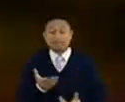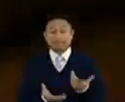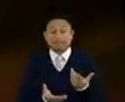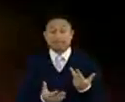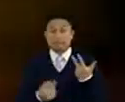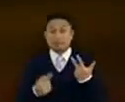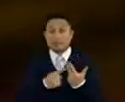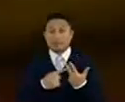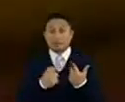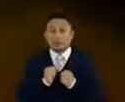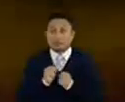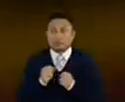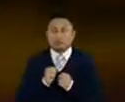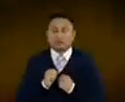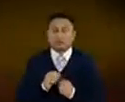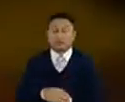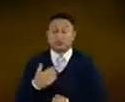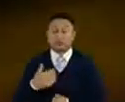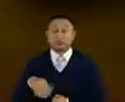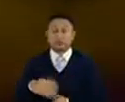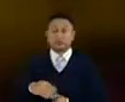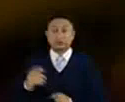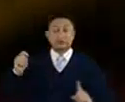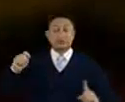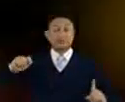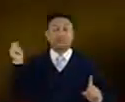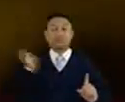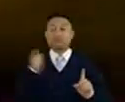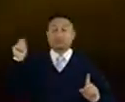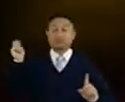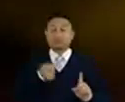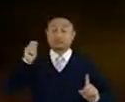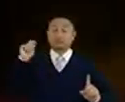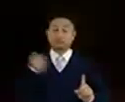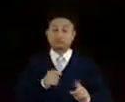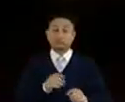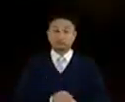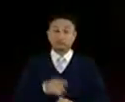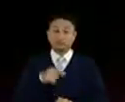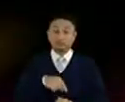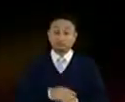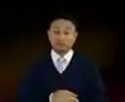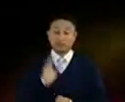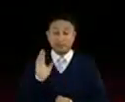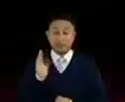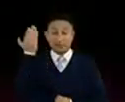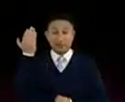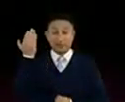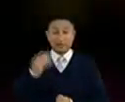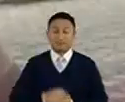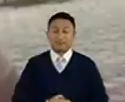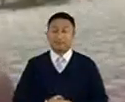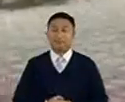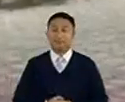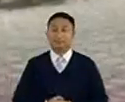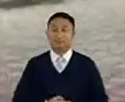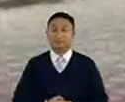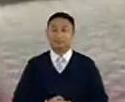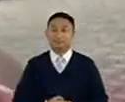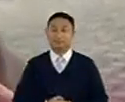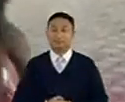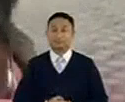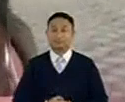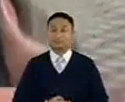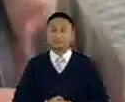un gran susto. A palazos y latigazos les aconsejaron para que retomen el camino del bien. Ahí le